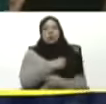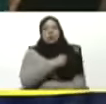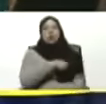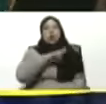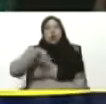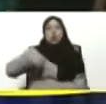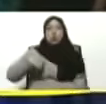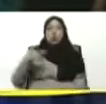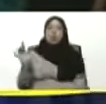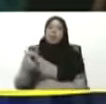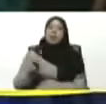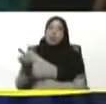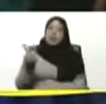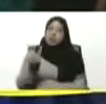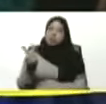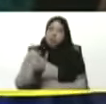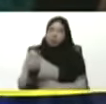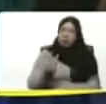Adelante.